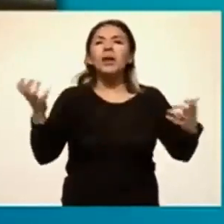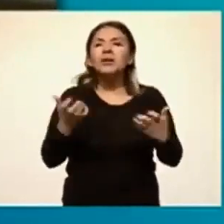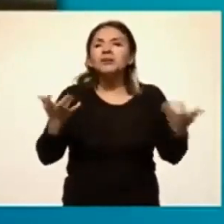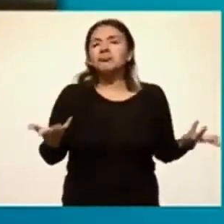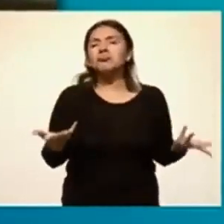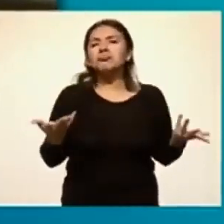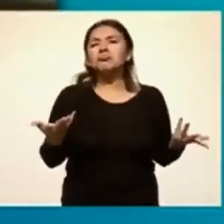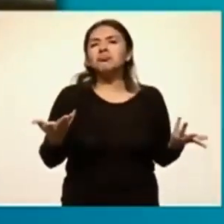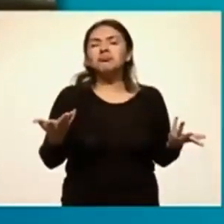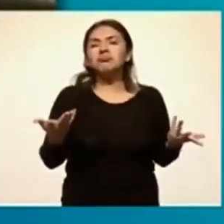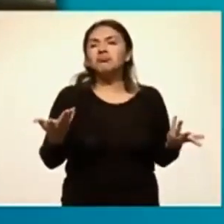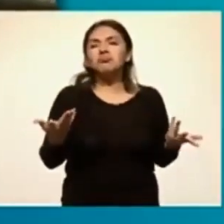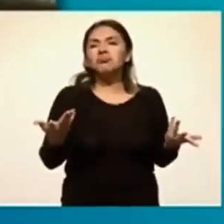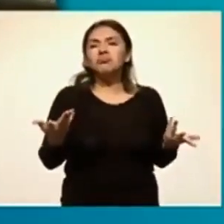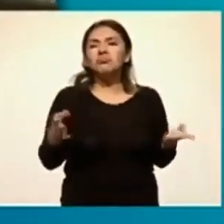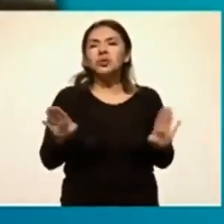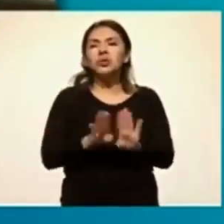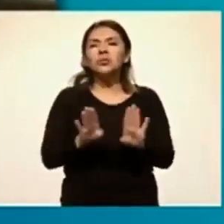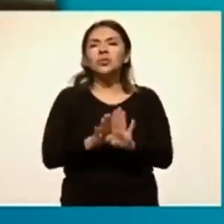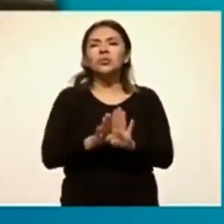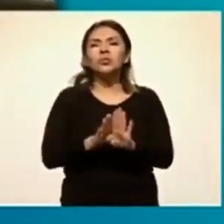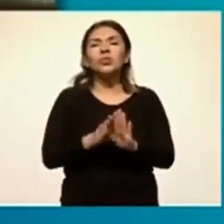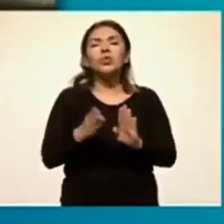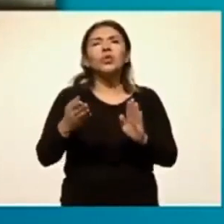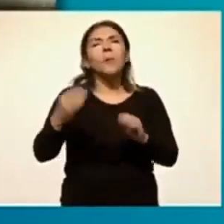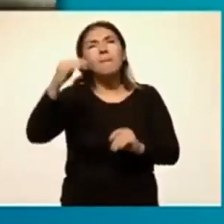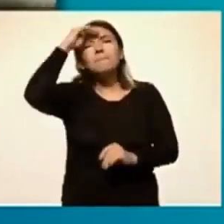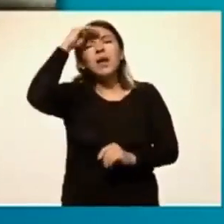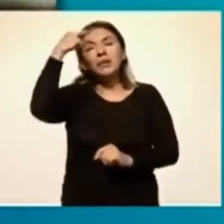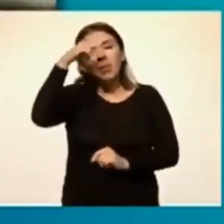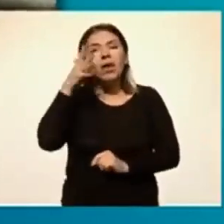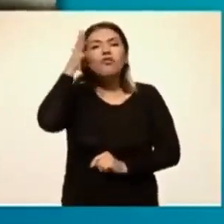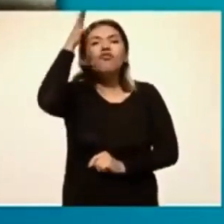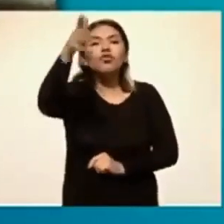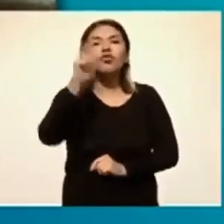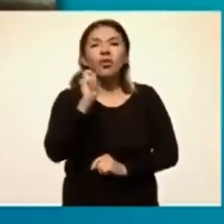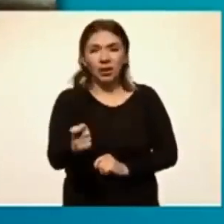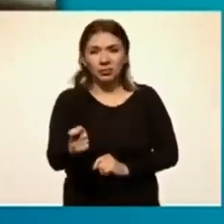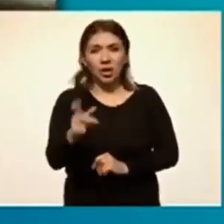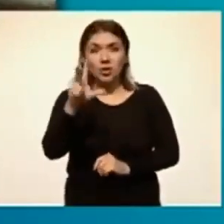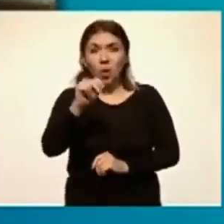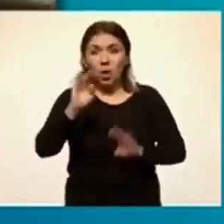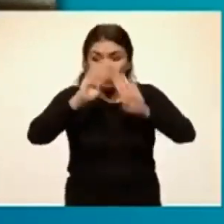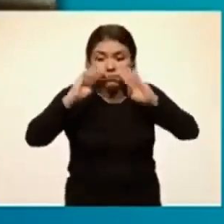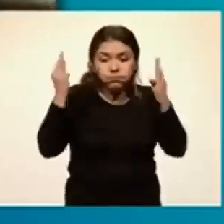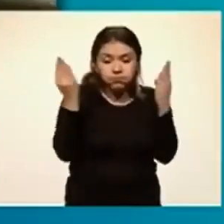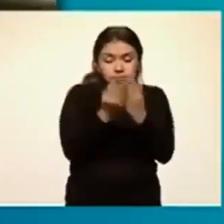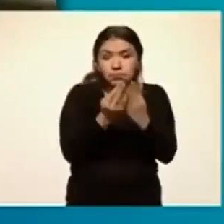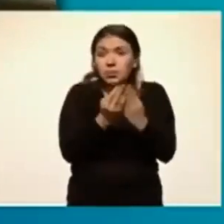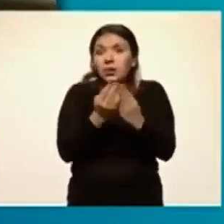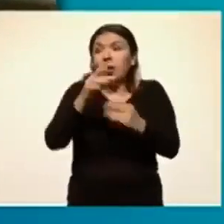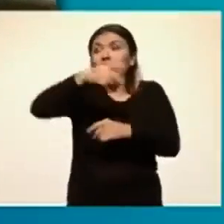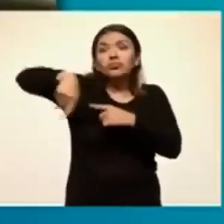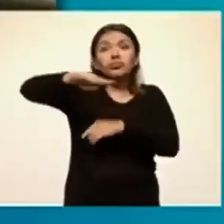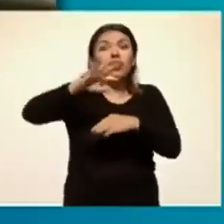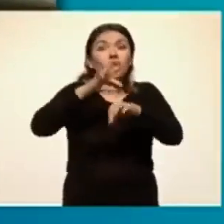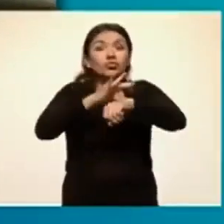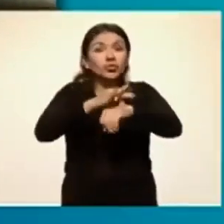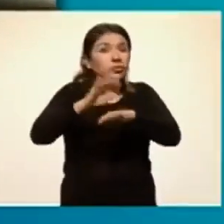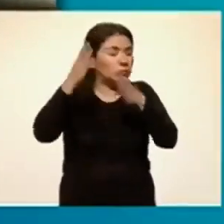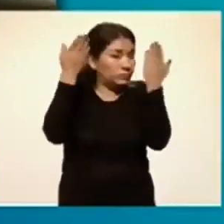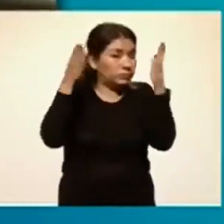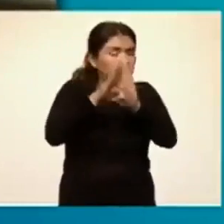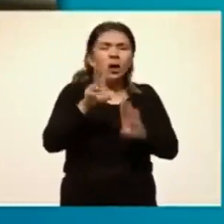vez hacer, construir un futuro, digamos, ¿no? No porque sea aislarte de la realidad, sino porque todo lo que uno